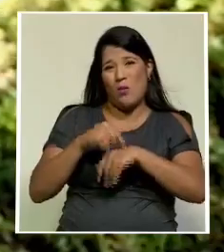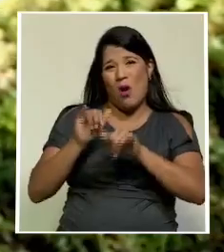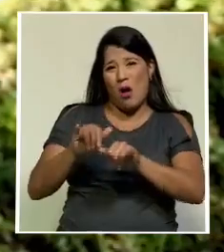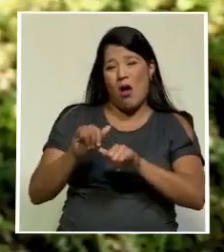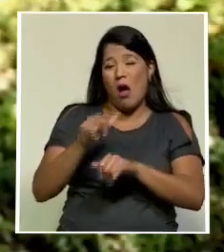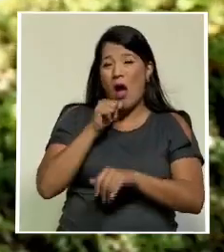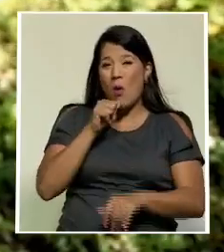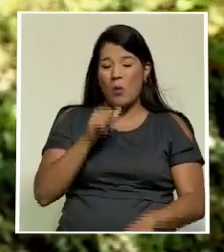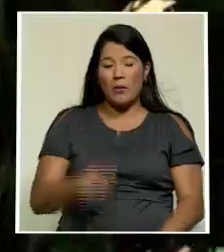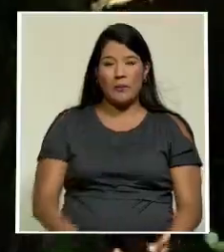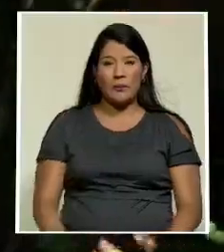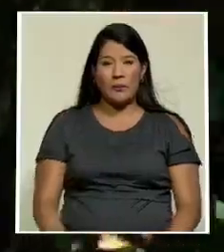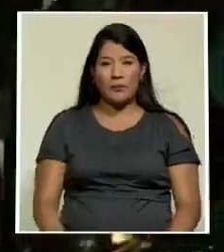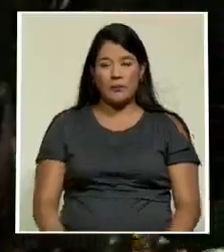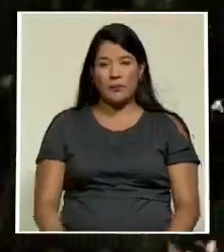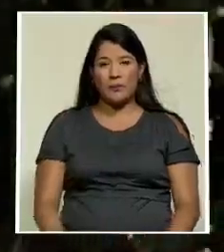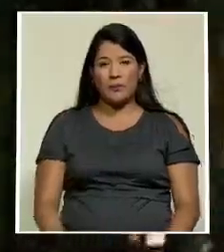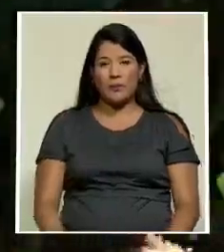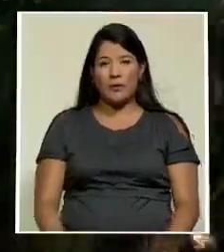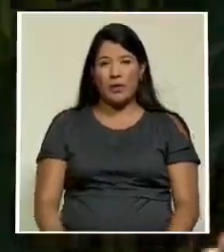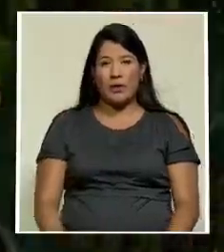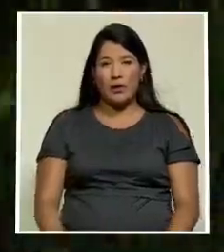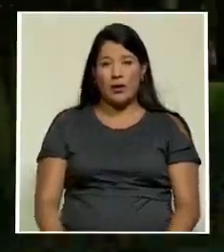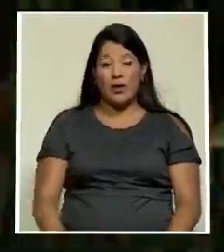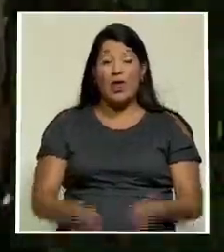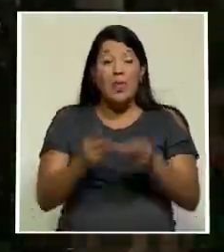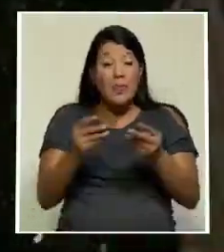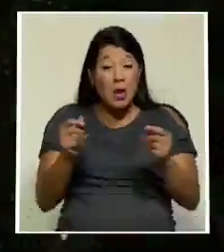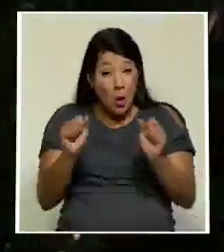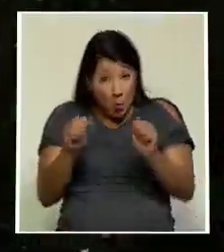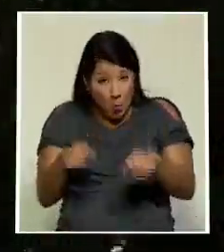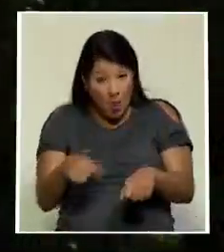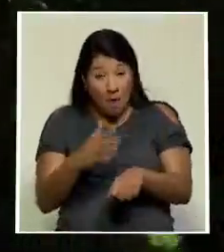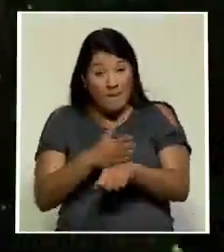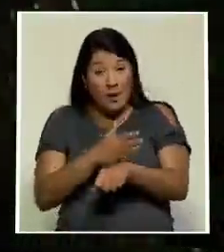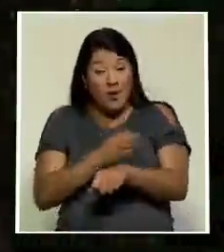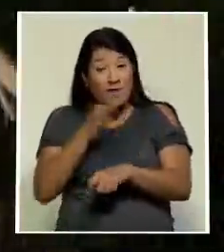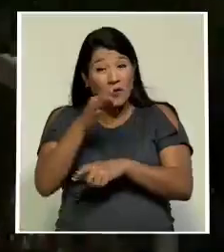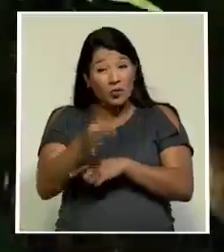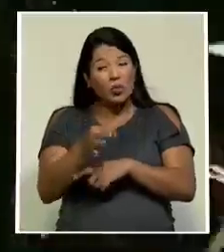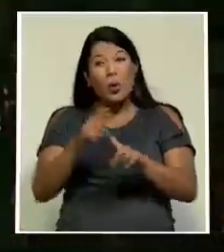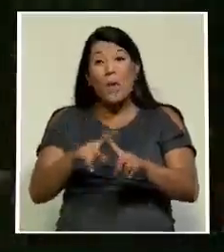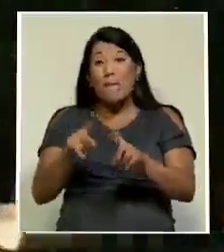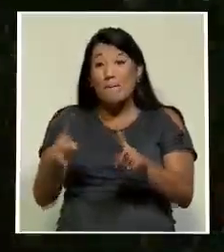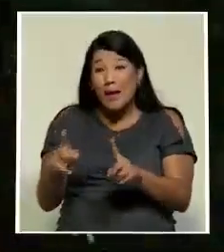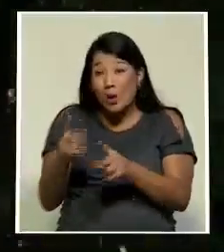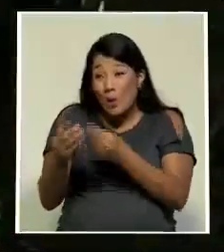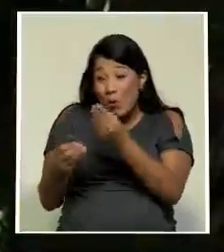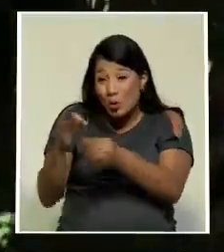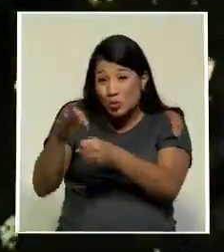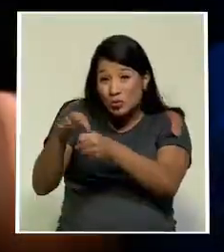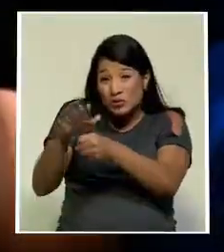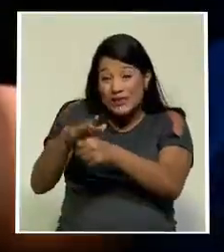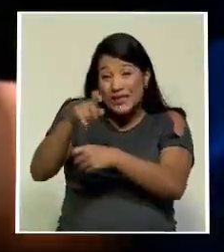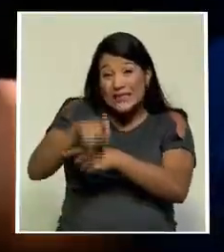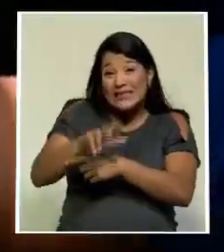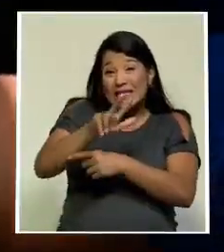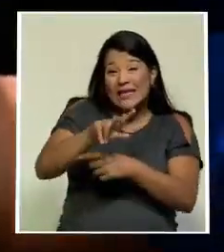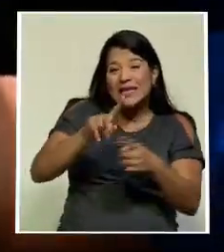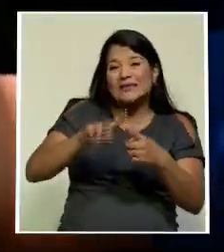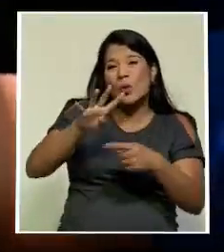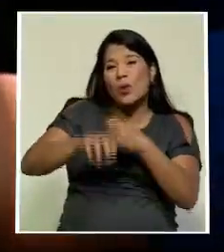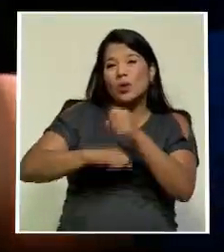parcela. Aunque el suelo pueda recuperarse, el cardamomo que suelen plantar tarda de 3 a 4 años en